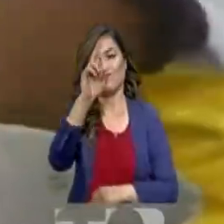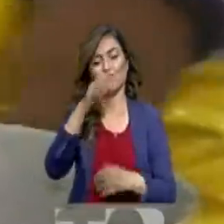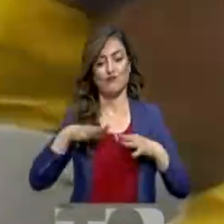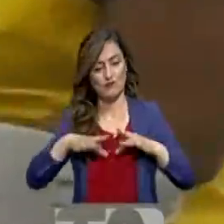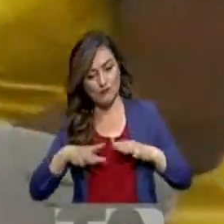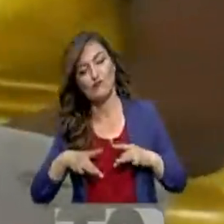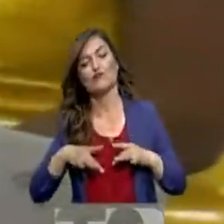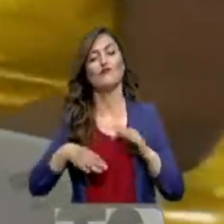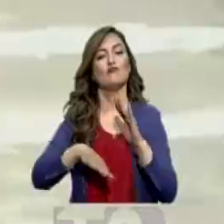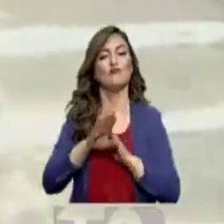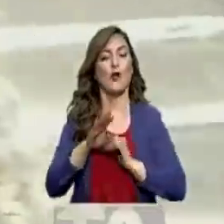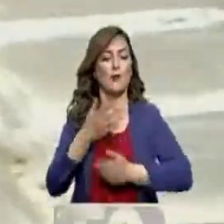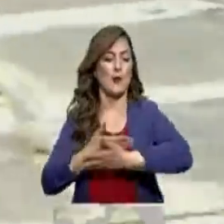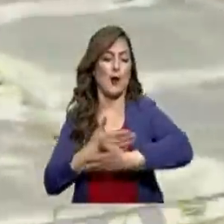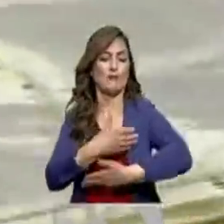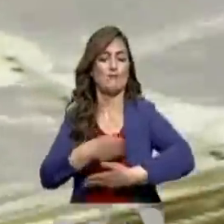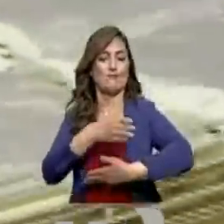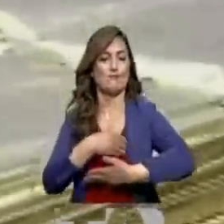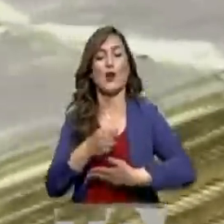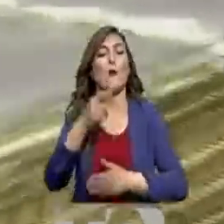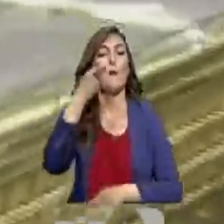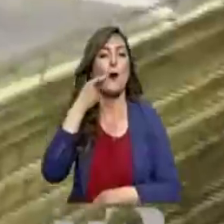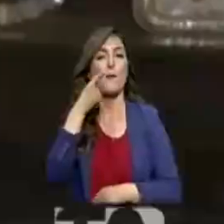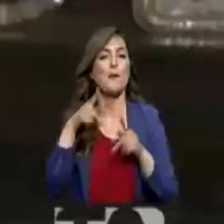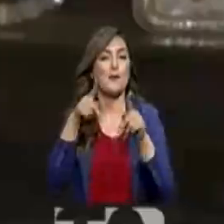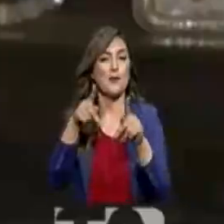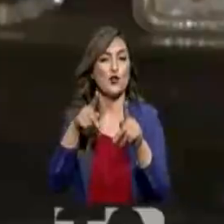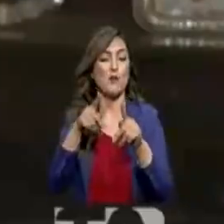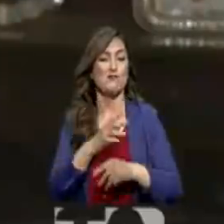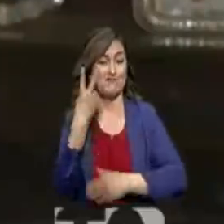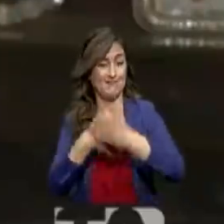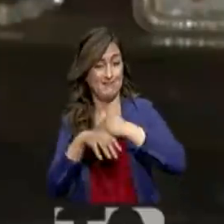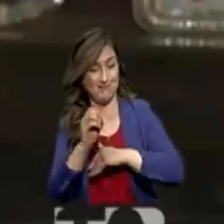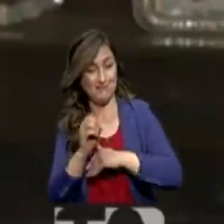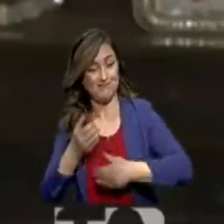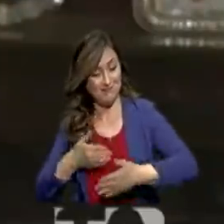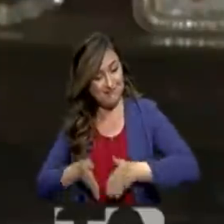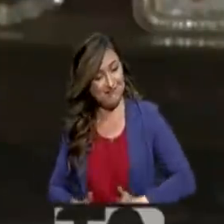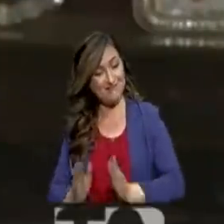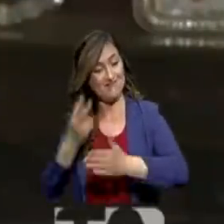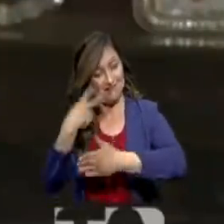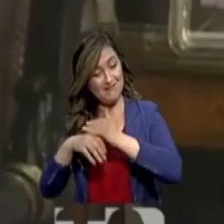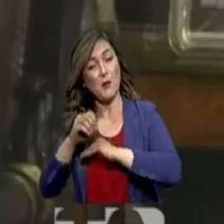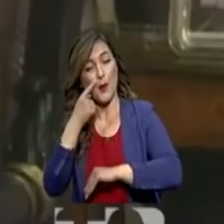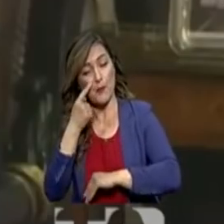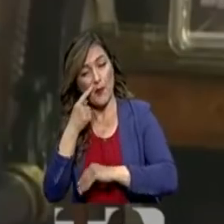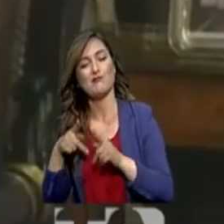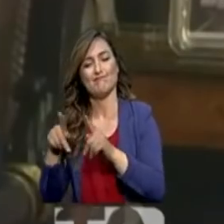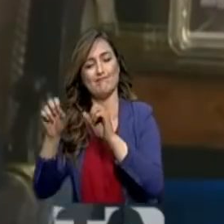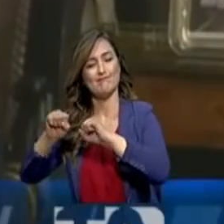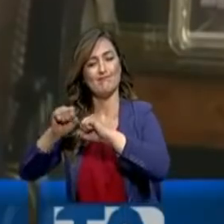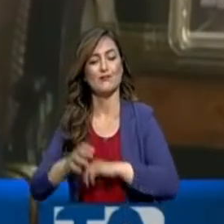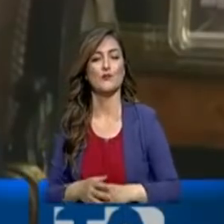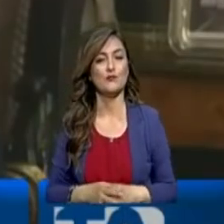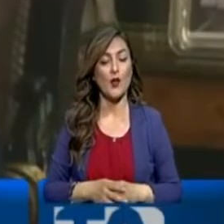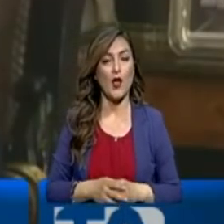más opciones de lactancia materna y se extendería la licencia de paternidad. Según el presidente, no se vulnerarán derechos adquiridos. Si un